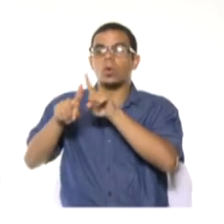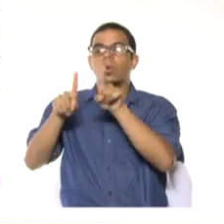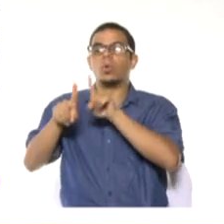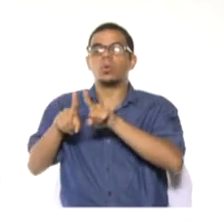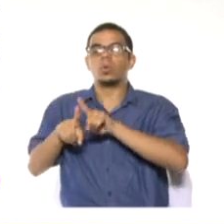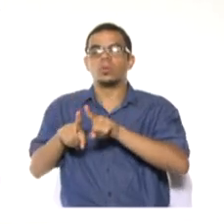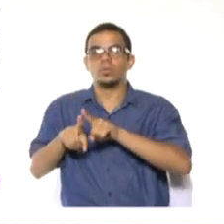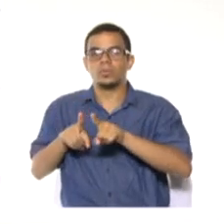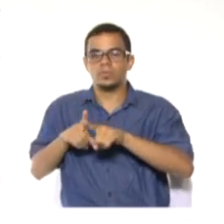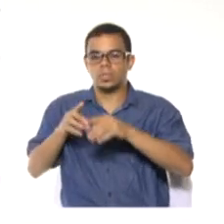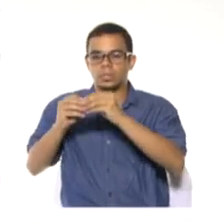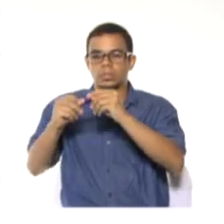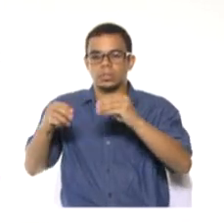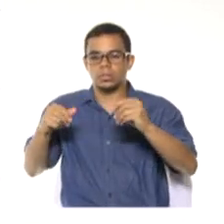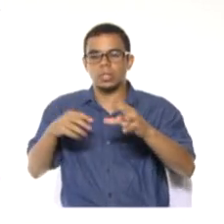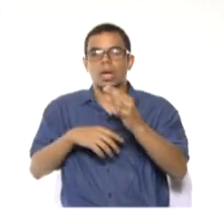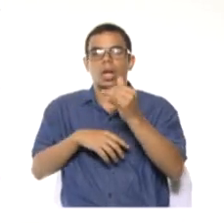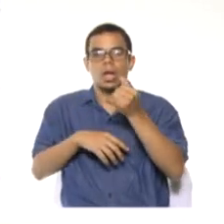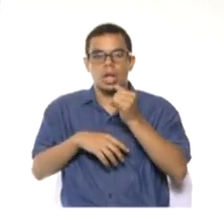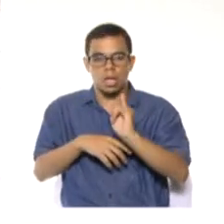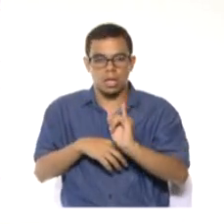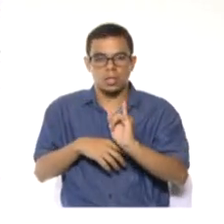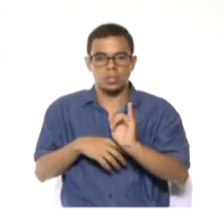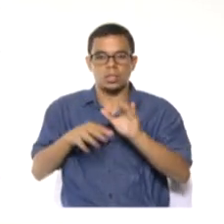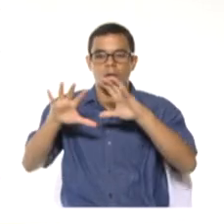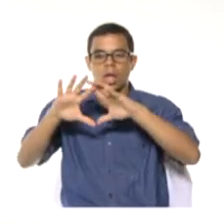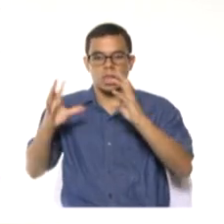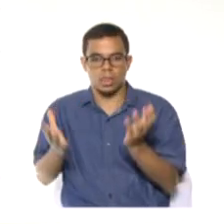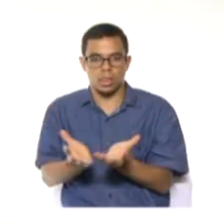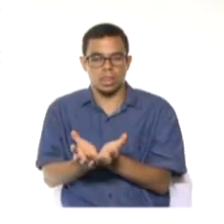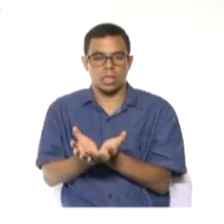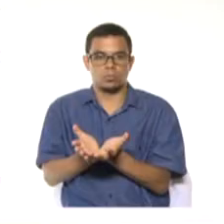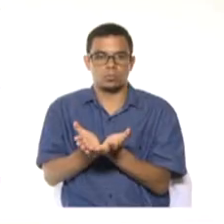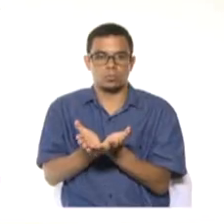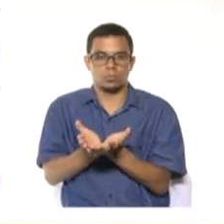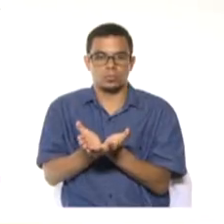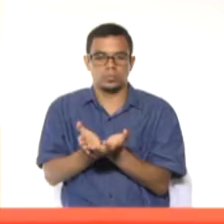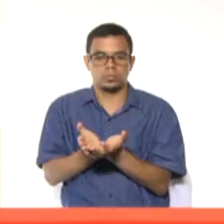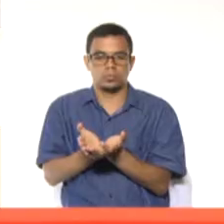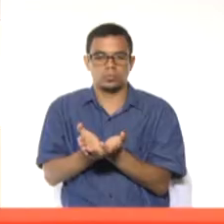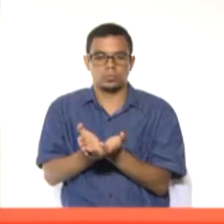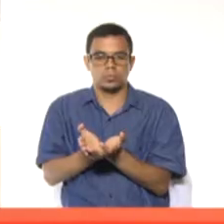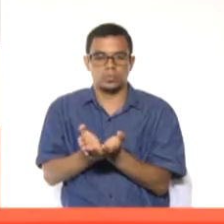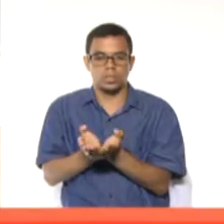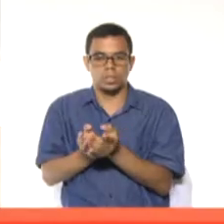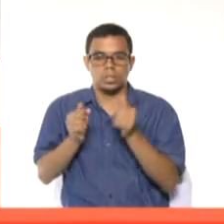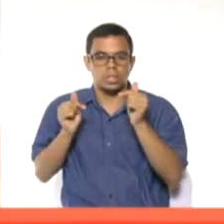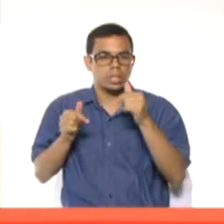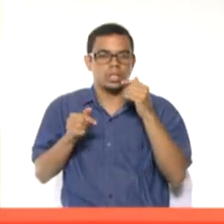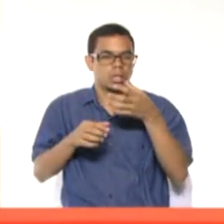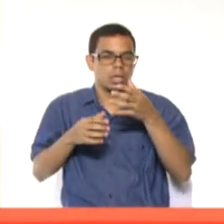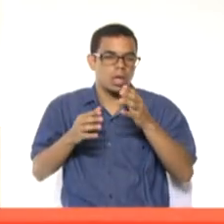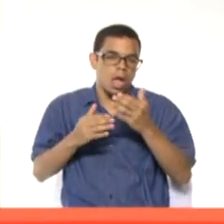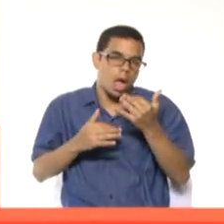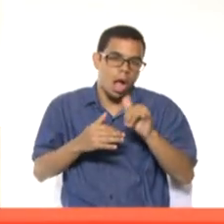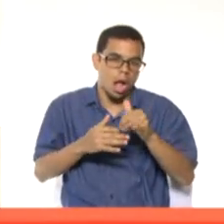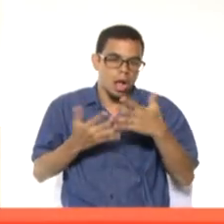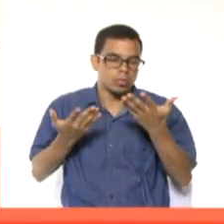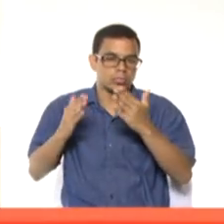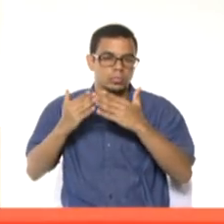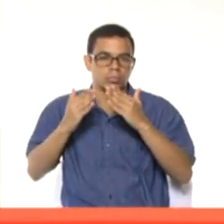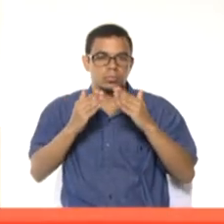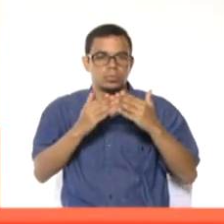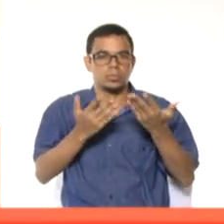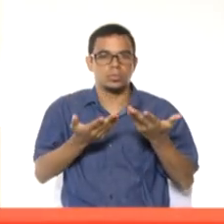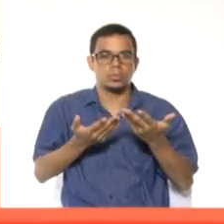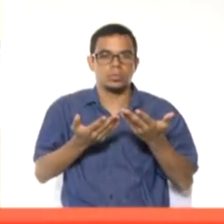suelos existentes en la diversidad de los suelos en el planeta Tierra y que son comunes en nuestros hogares.